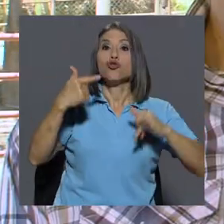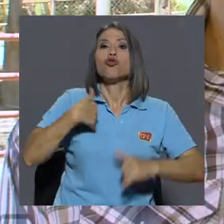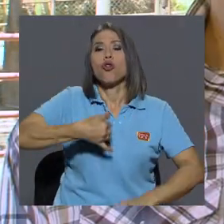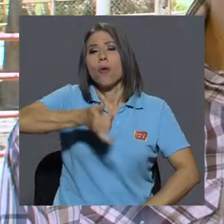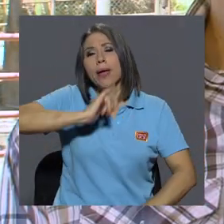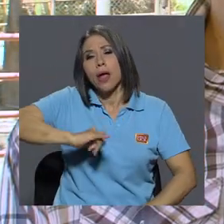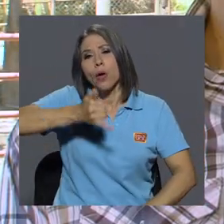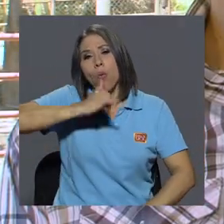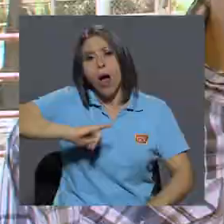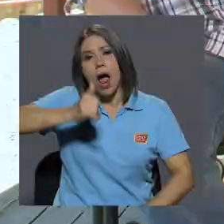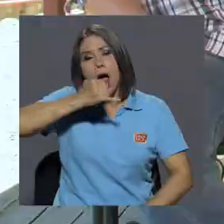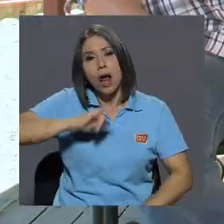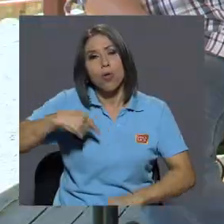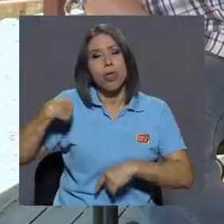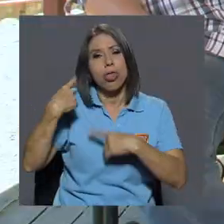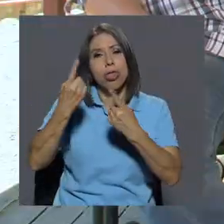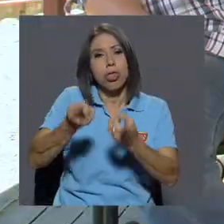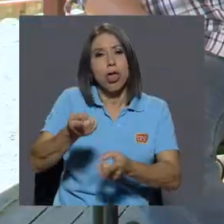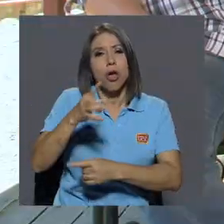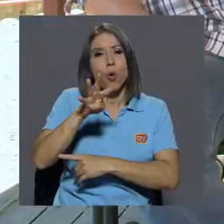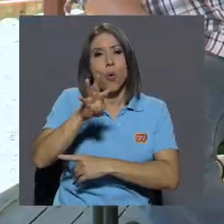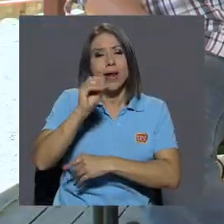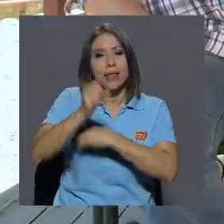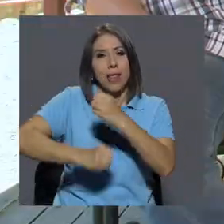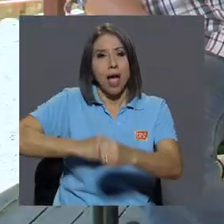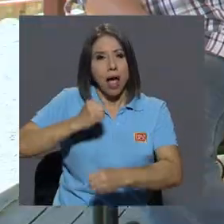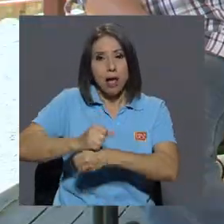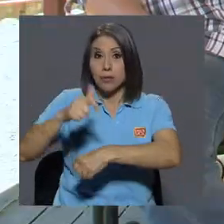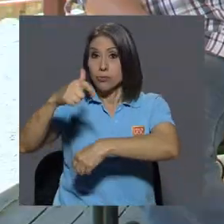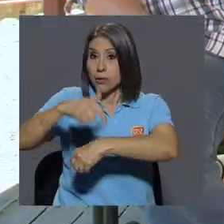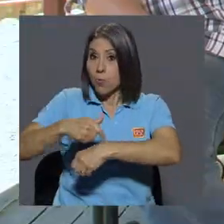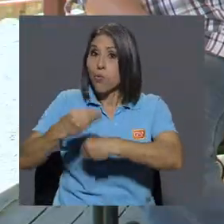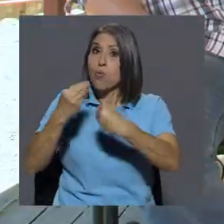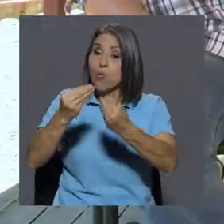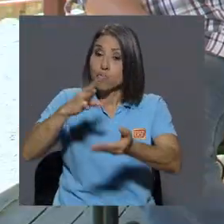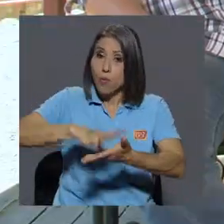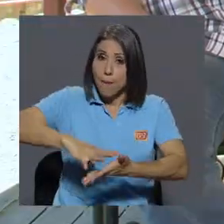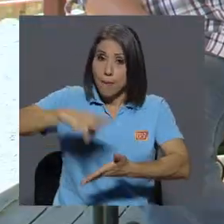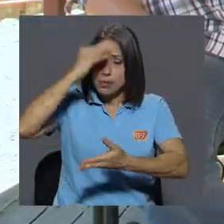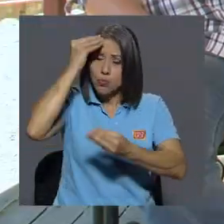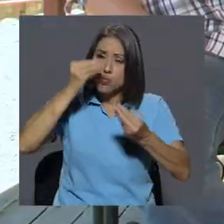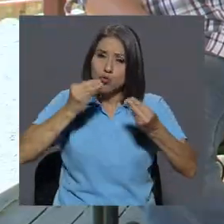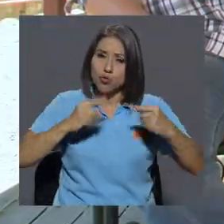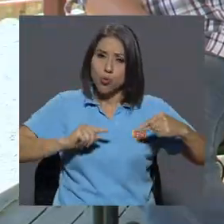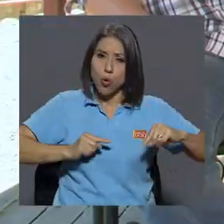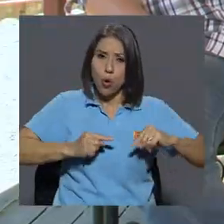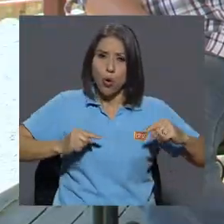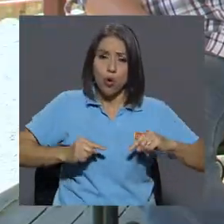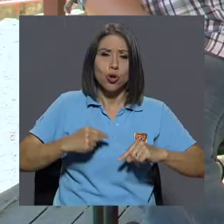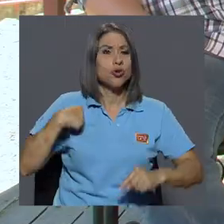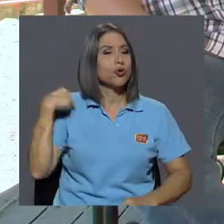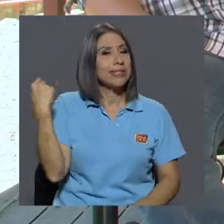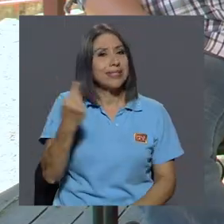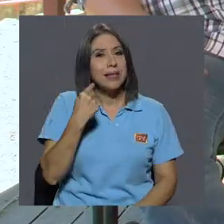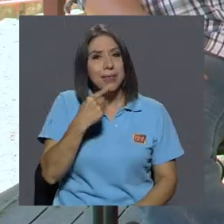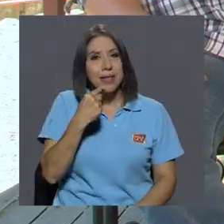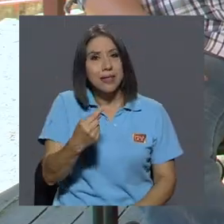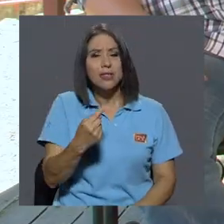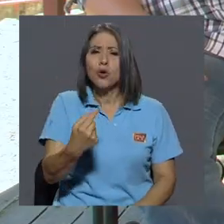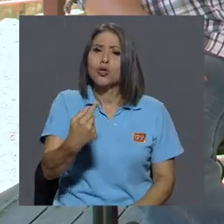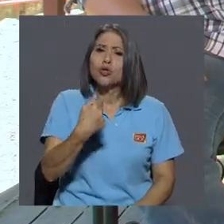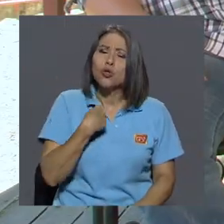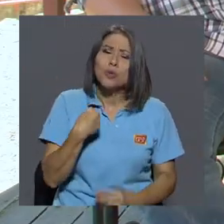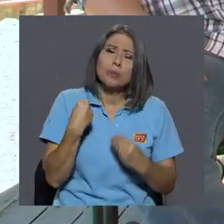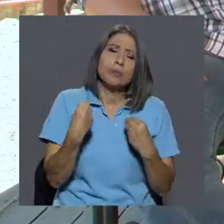Una época de mucho aprendizaje y de mucho dolor. Siempre he dicho, tengo